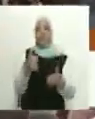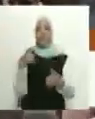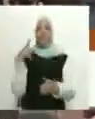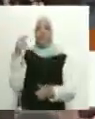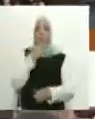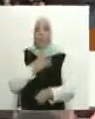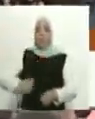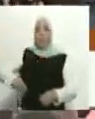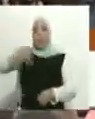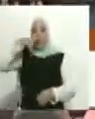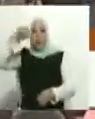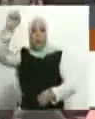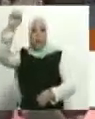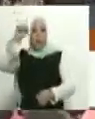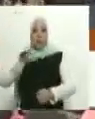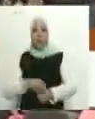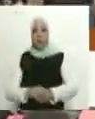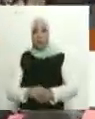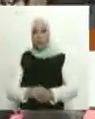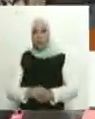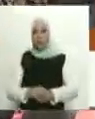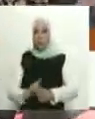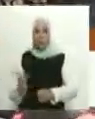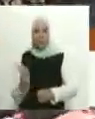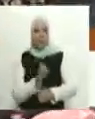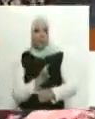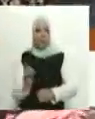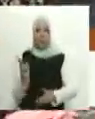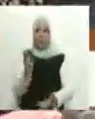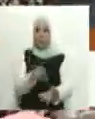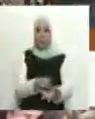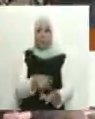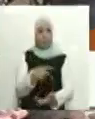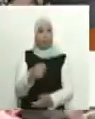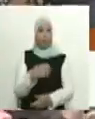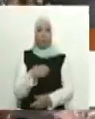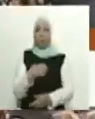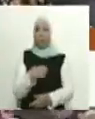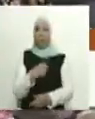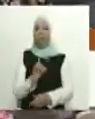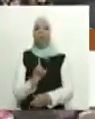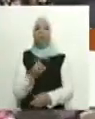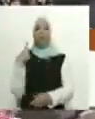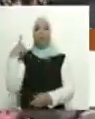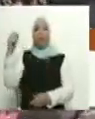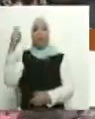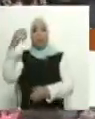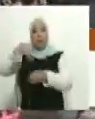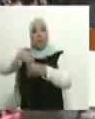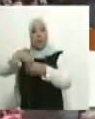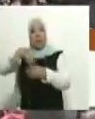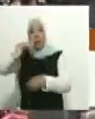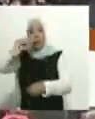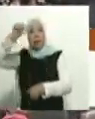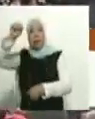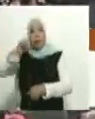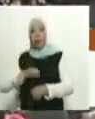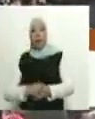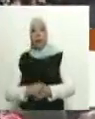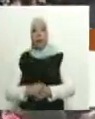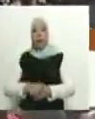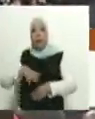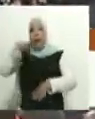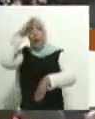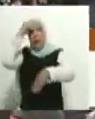es Nicolás. Que no se vistan, que no van. El que va, es Nicolás. Que se lo vayan